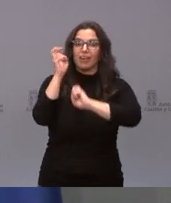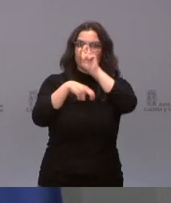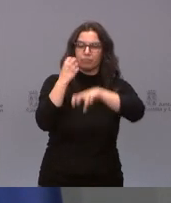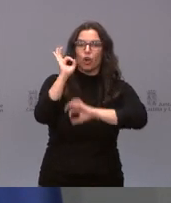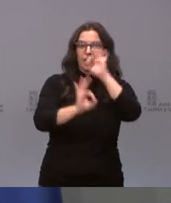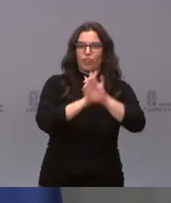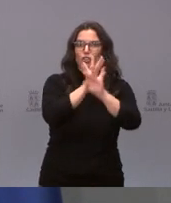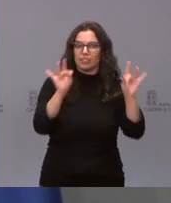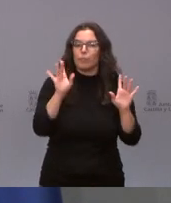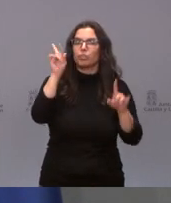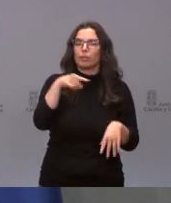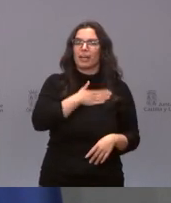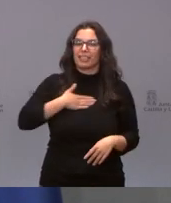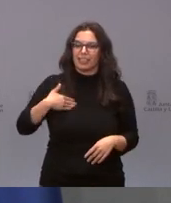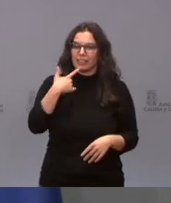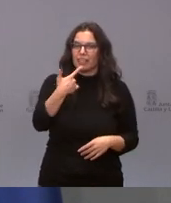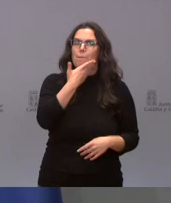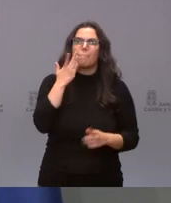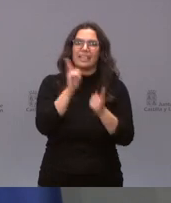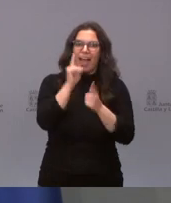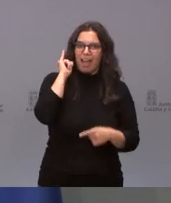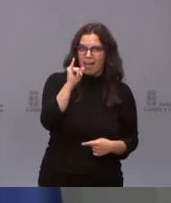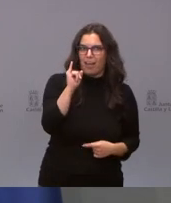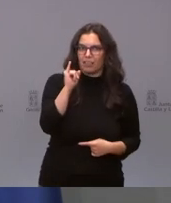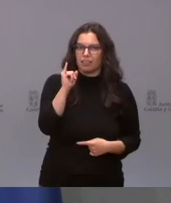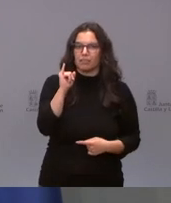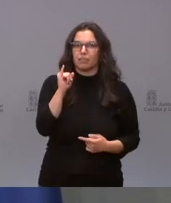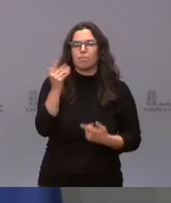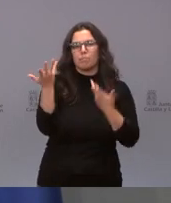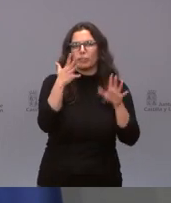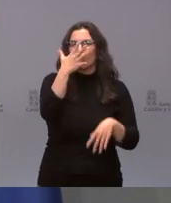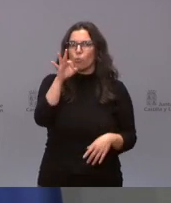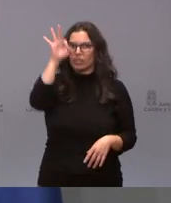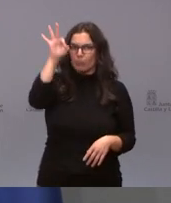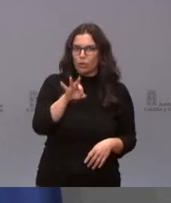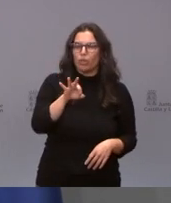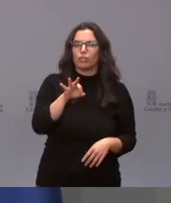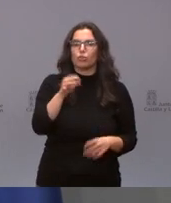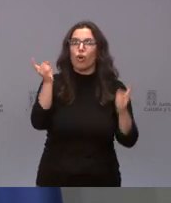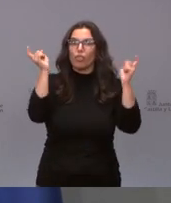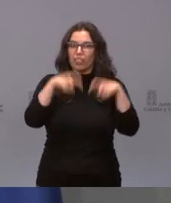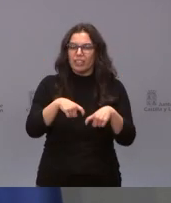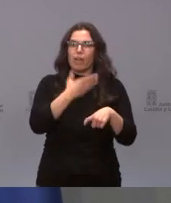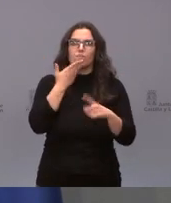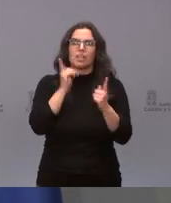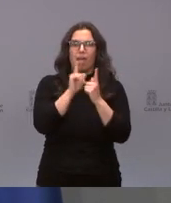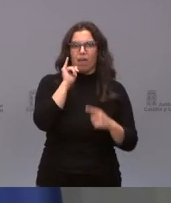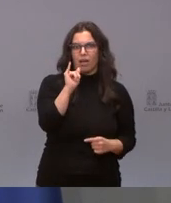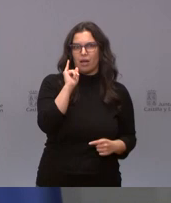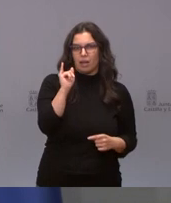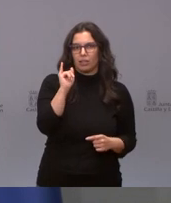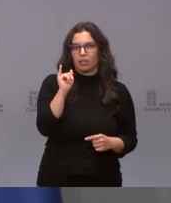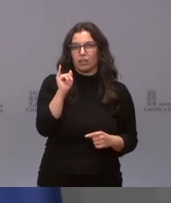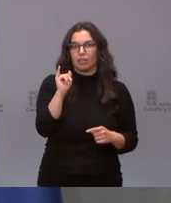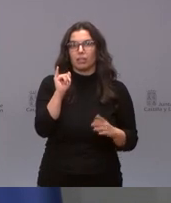que la presencialidad está y que se está atendiendo en torno a un 50 por ciento de consultas presenciales eso sí